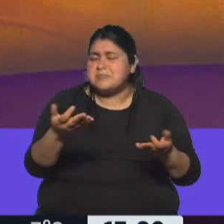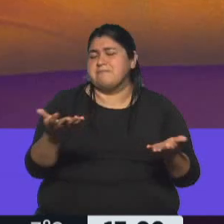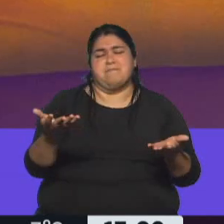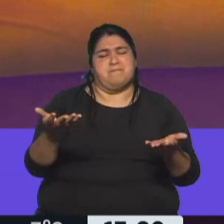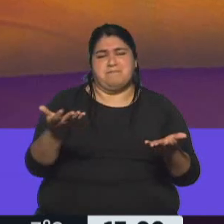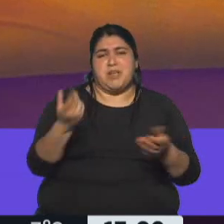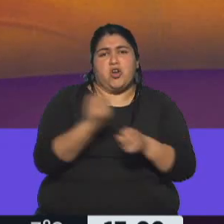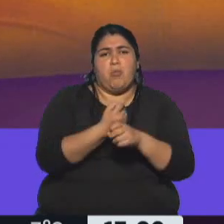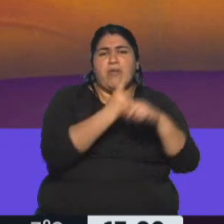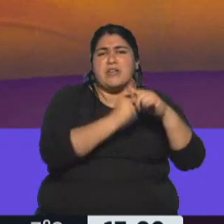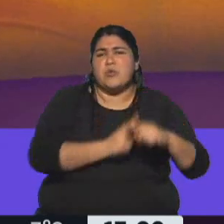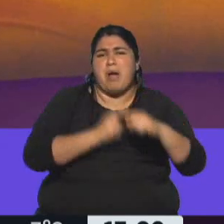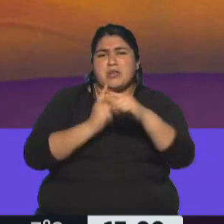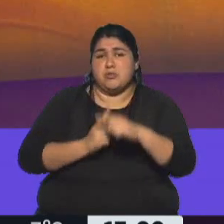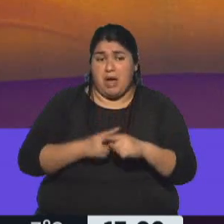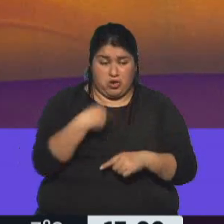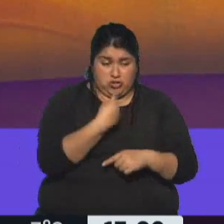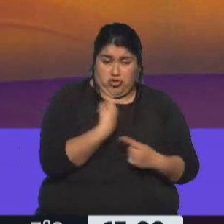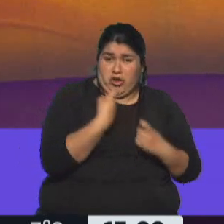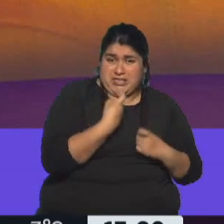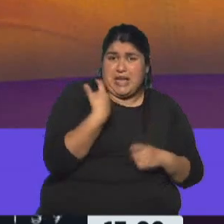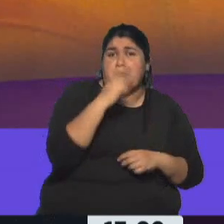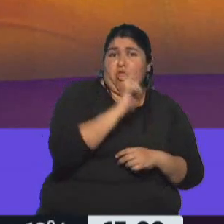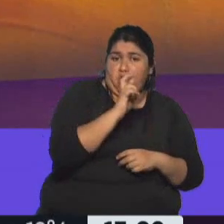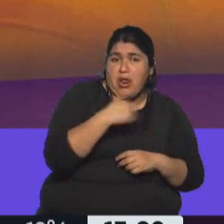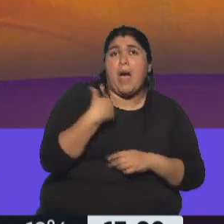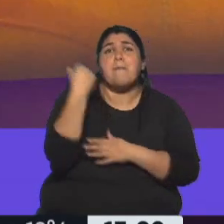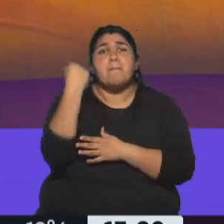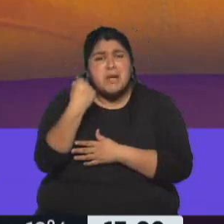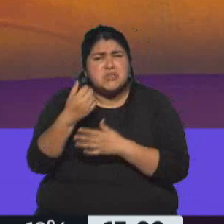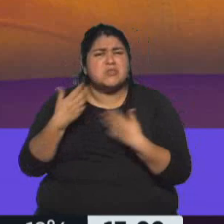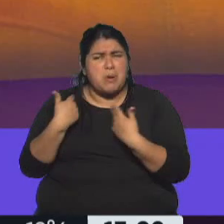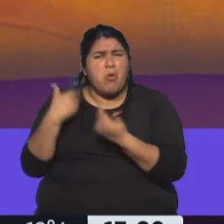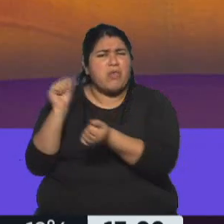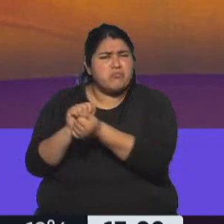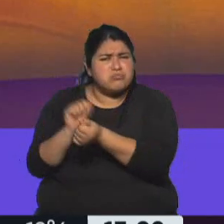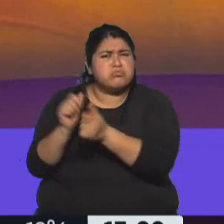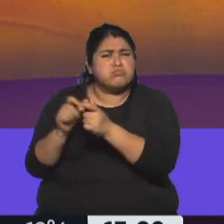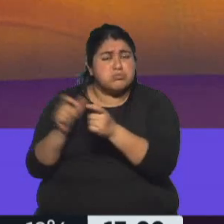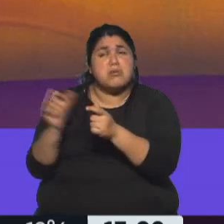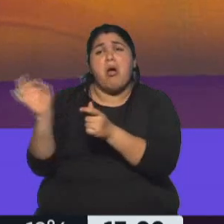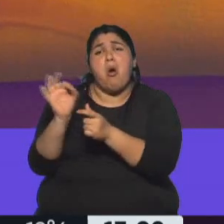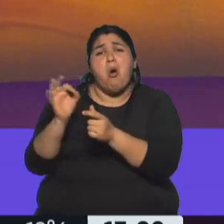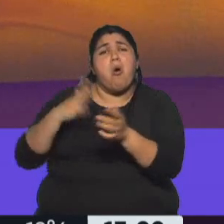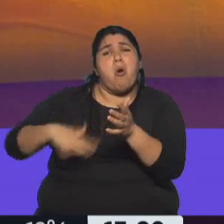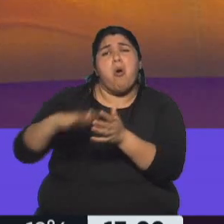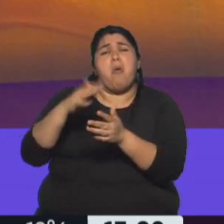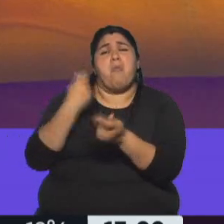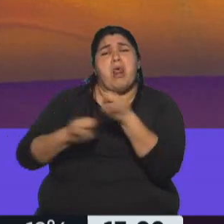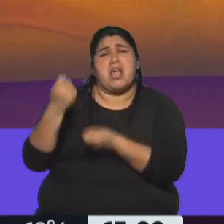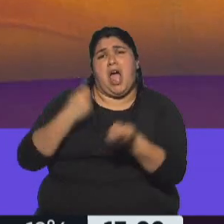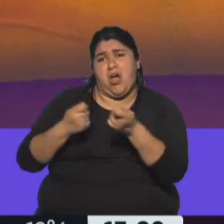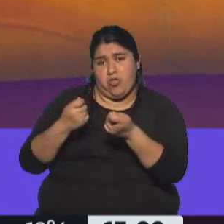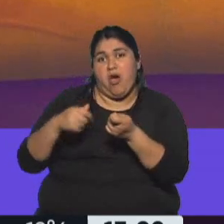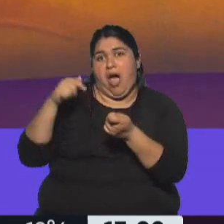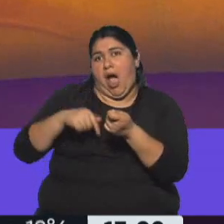nada cuando los dólares son los que nos faltan? Y los pesos, en todo caso, los podemos emitir o conseguir en el mercado local, que es lo que fundamentalmente está haciendo